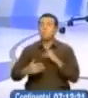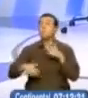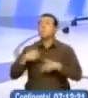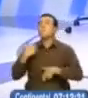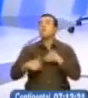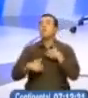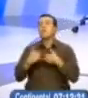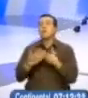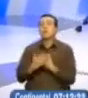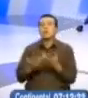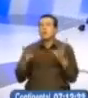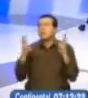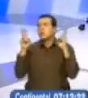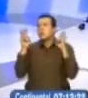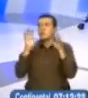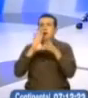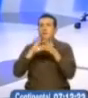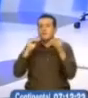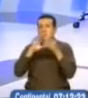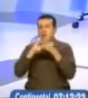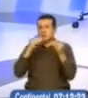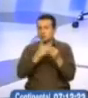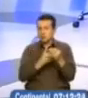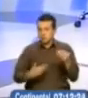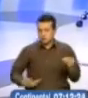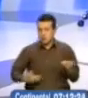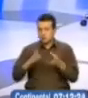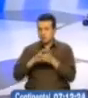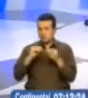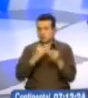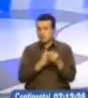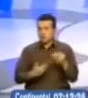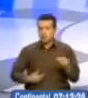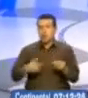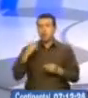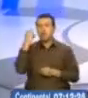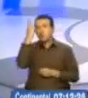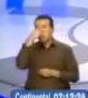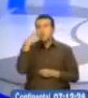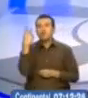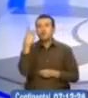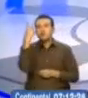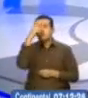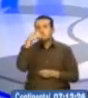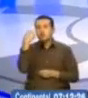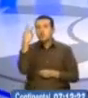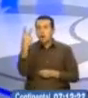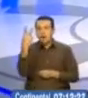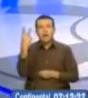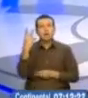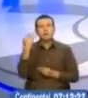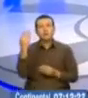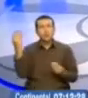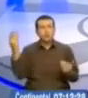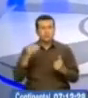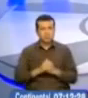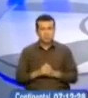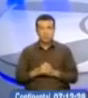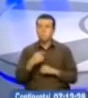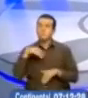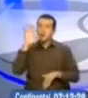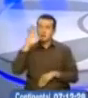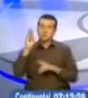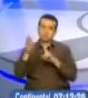esta especie de, para usar una frase del presidente, esta especie de doble moral que hay en el debate político. A mí me ha pasado, especialmente en redes,